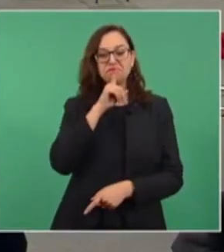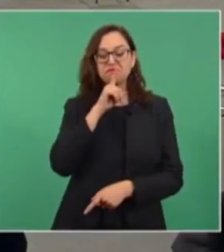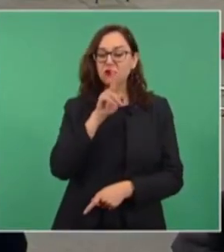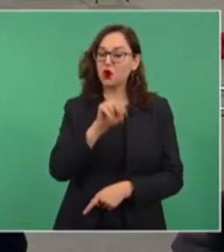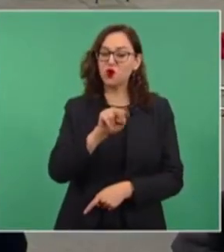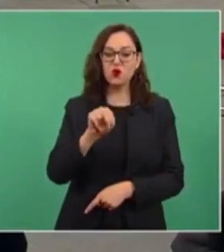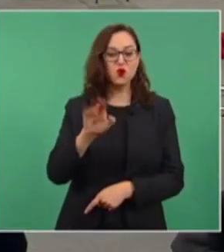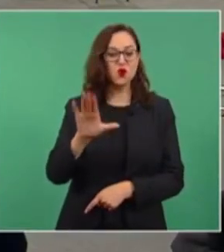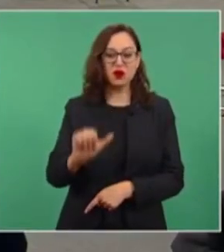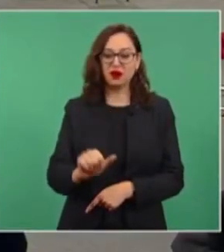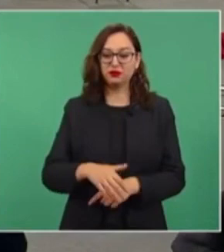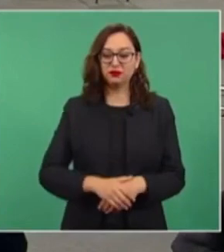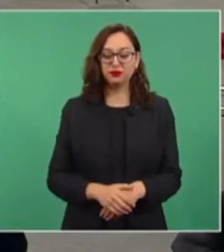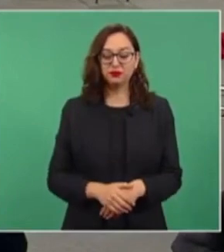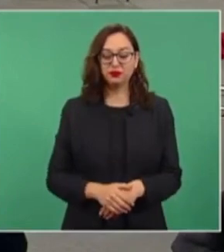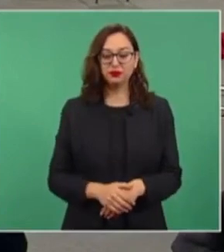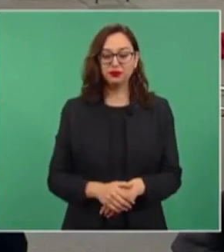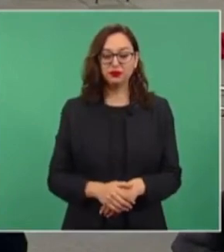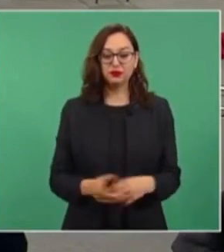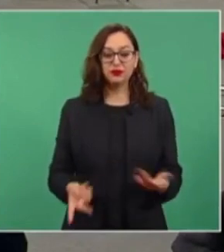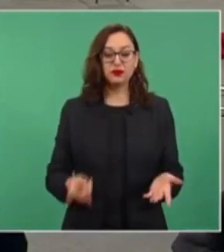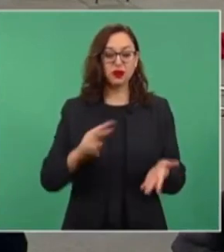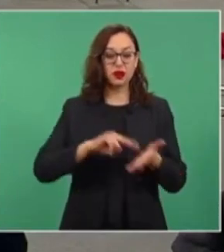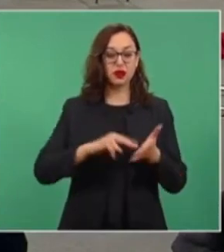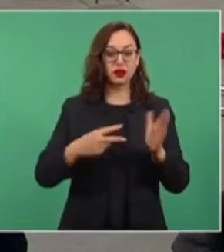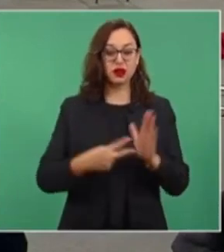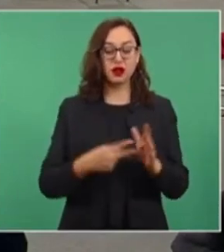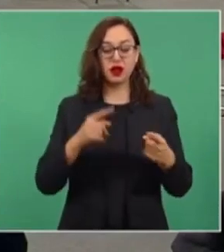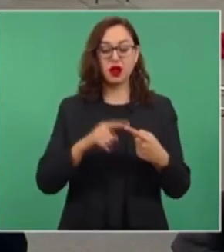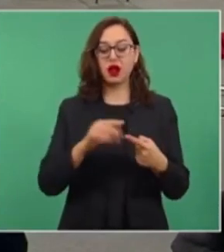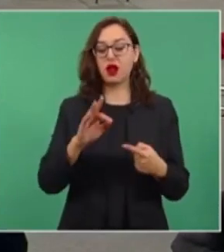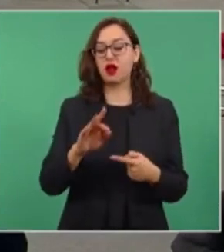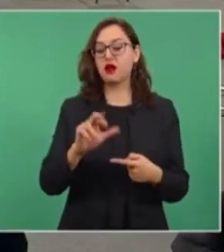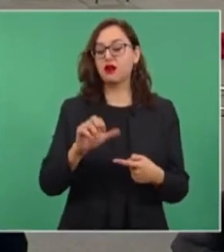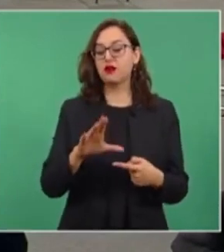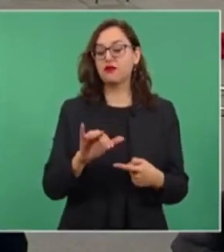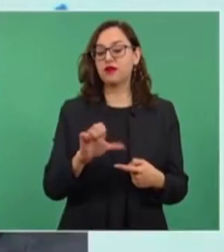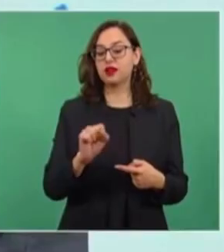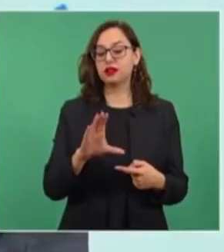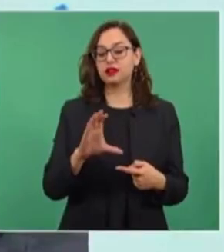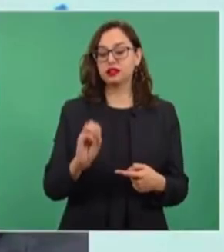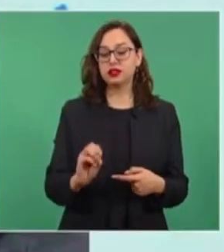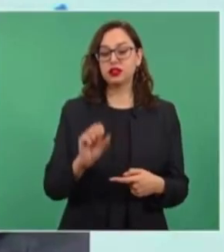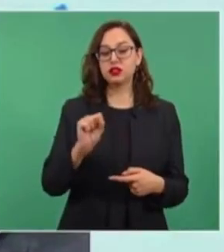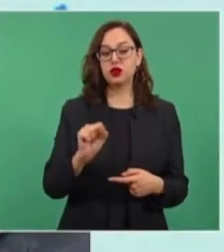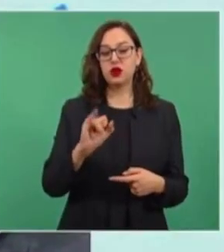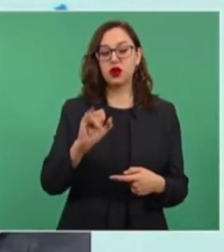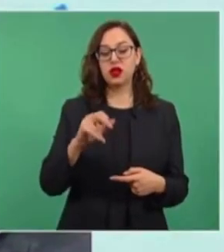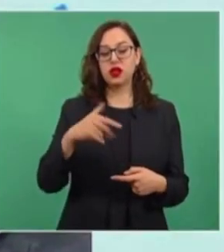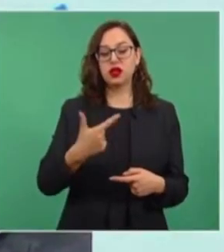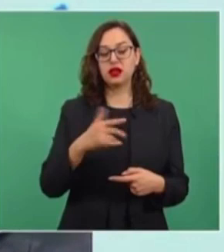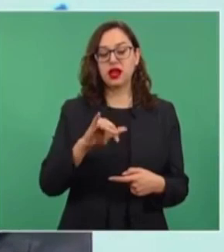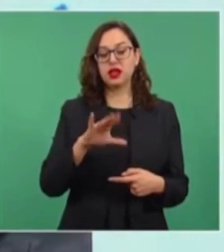término, al ingeniero Francisco Inguanzo Suárez,